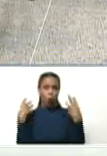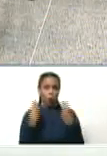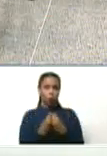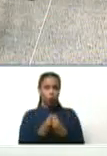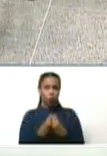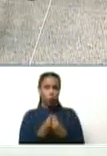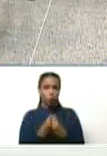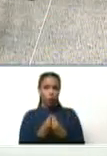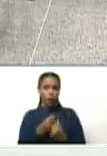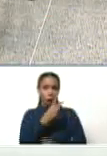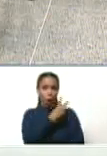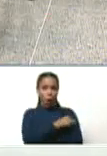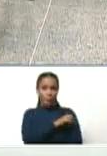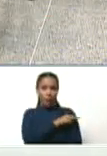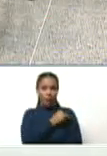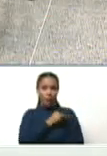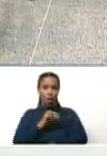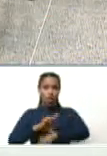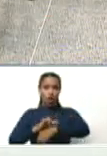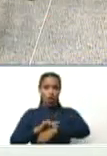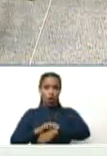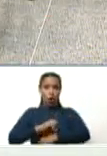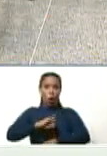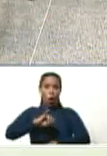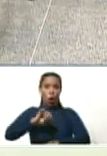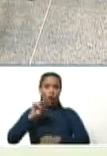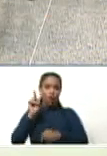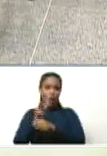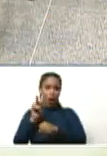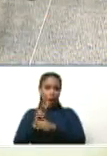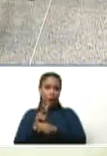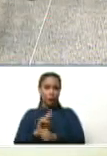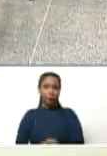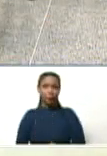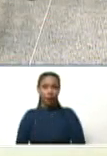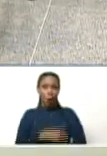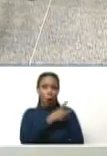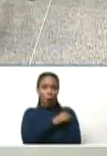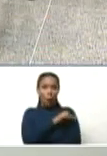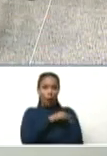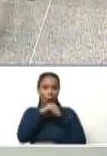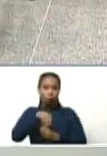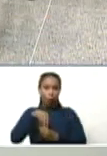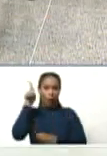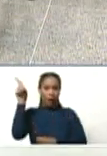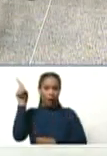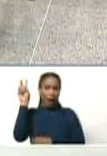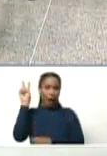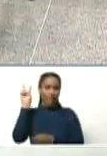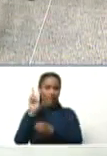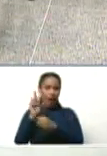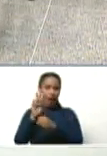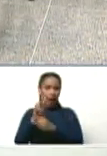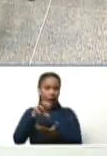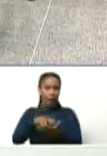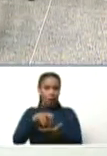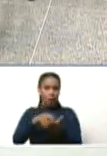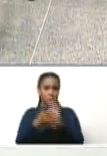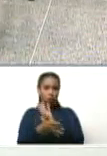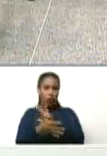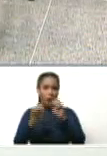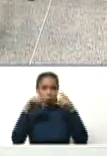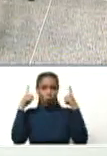está en el hospital Doctor José María Vargas, hospital de referencia en toda esta zona de La